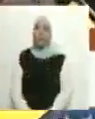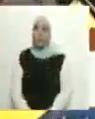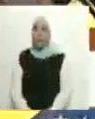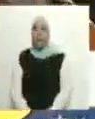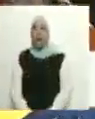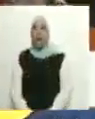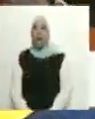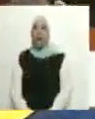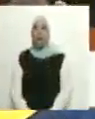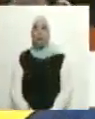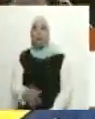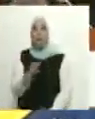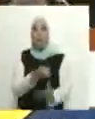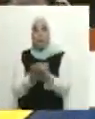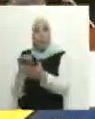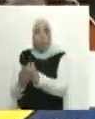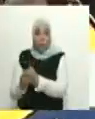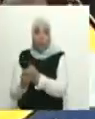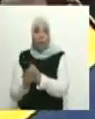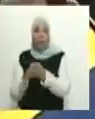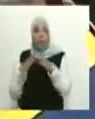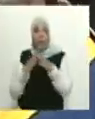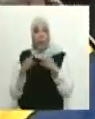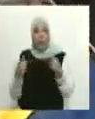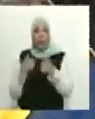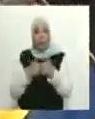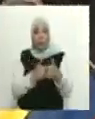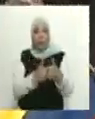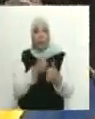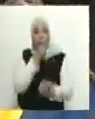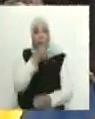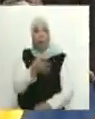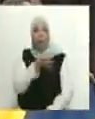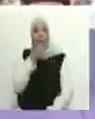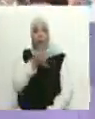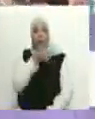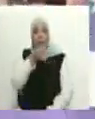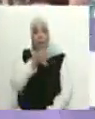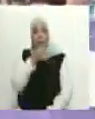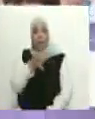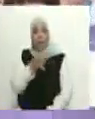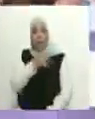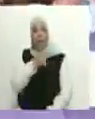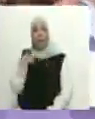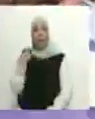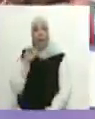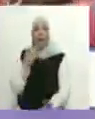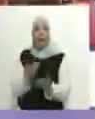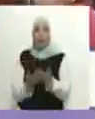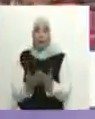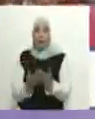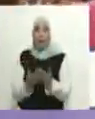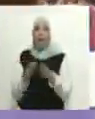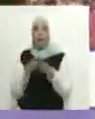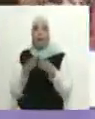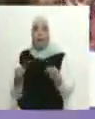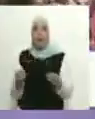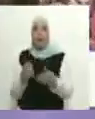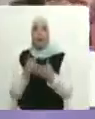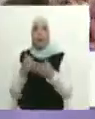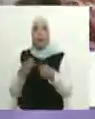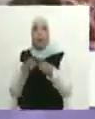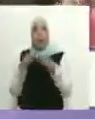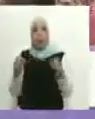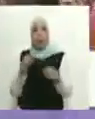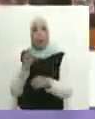Bueno, compañero, compañera, buenas tardes. Quiero dar las gracias, agradecerle por muchas razones a